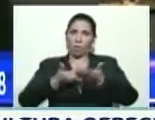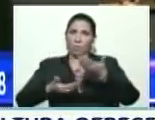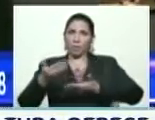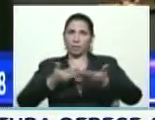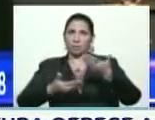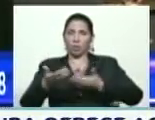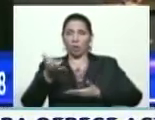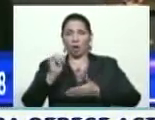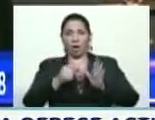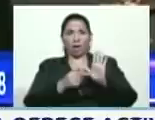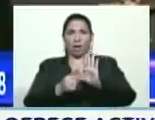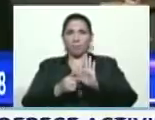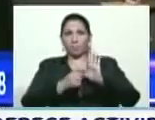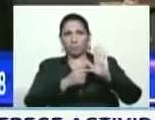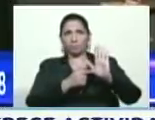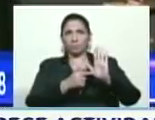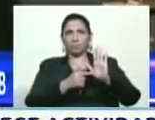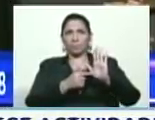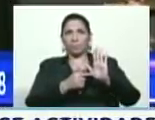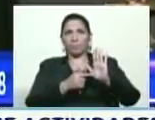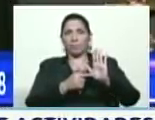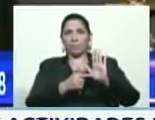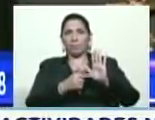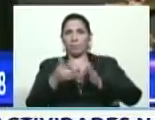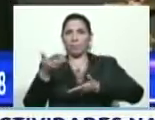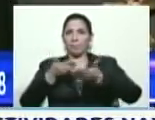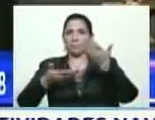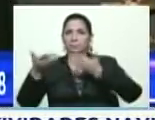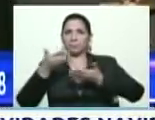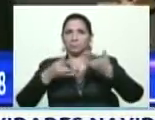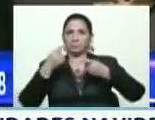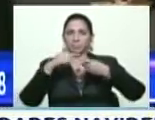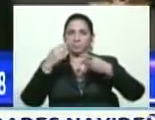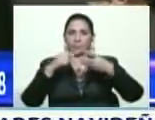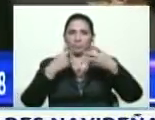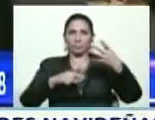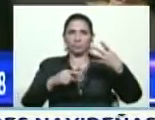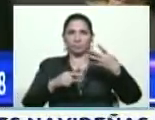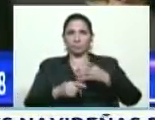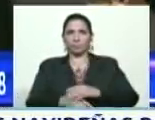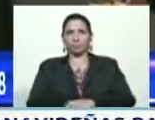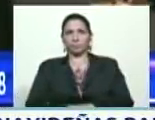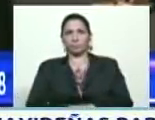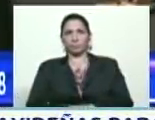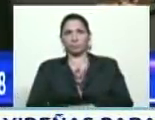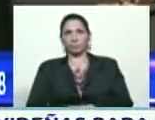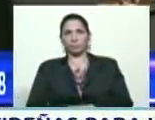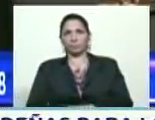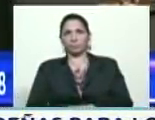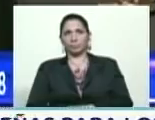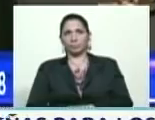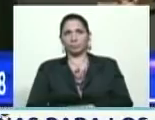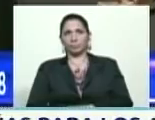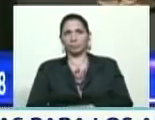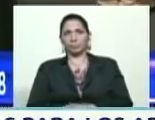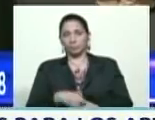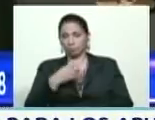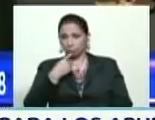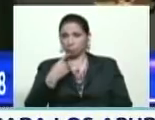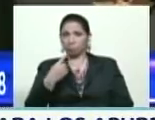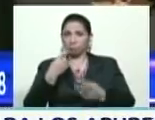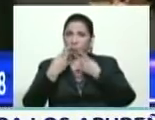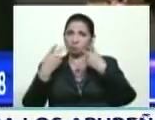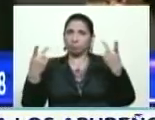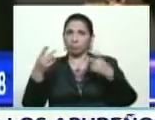ejemplos de colaboración en diferentes esferas y como acaba de mencionarles